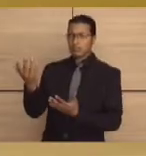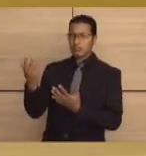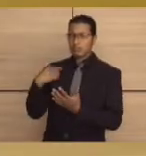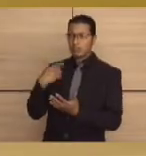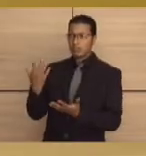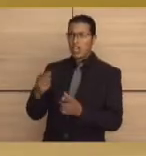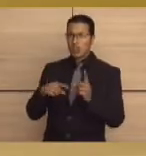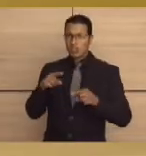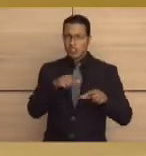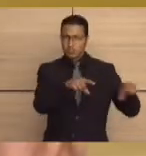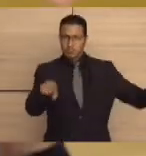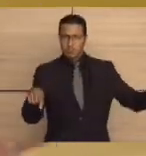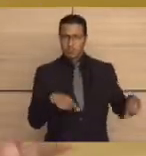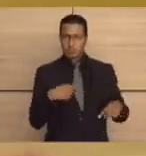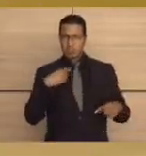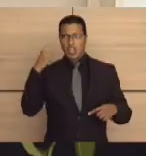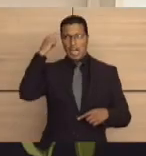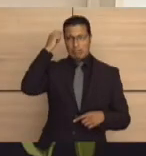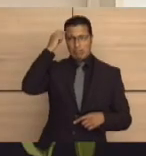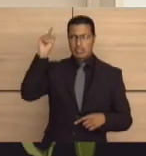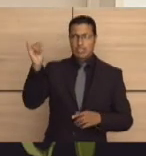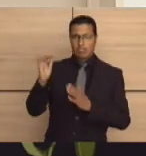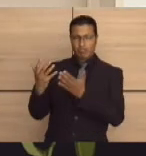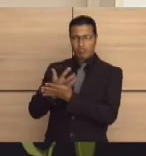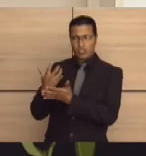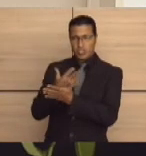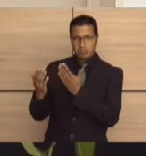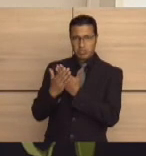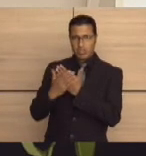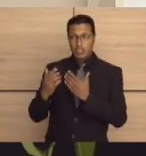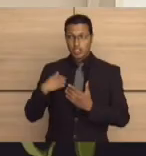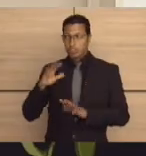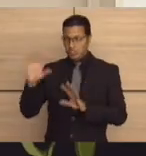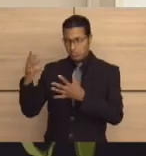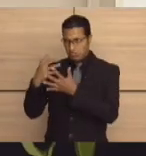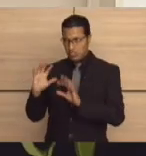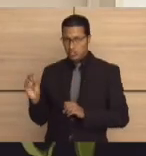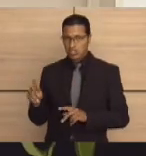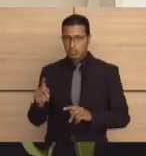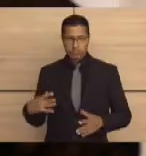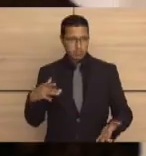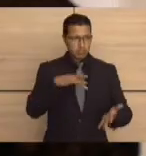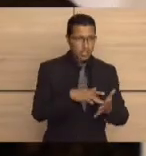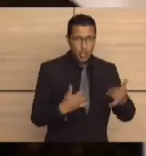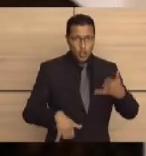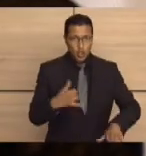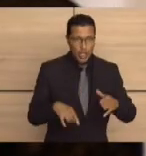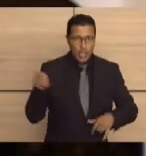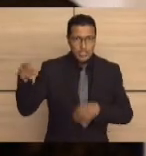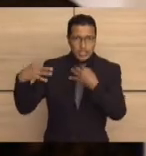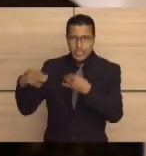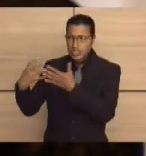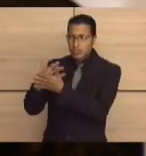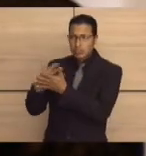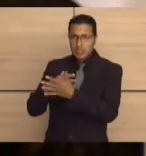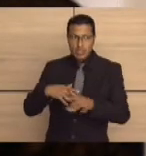sé de memoria, me despierto y la veo, ya. Pero cuando estaba jugando, me tocaba repetirla y decía, es tan sencilla, pero tan